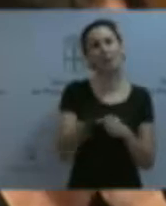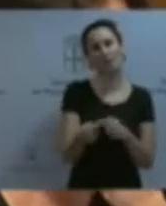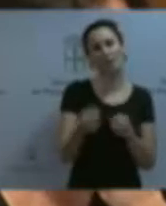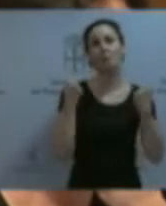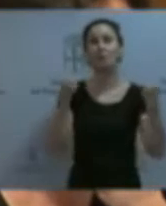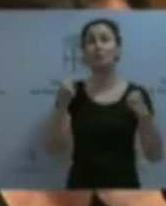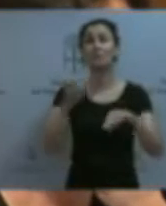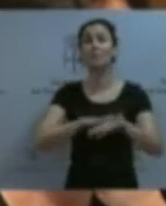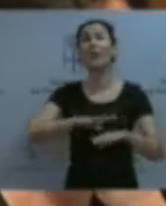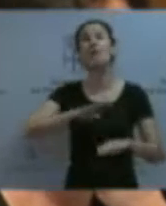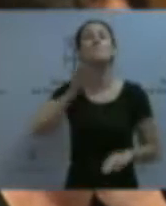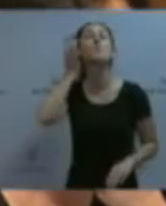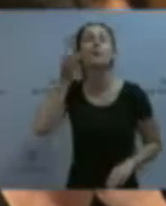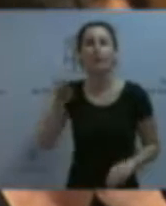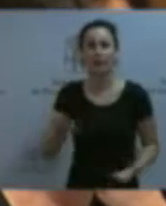atención a su sexo.